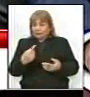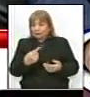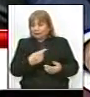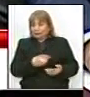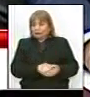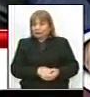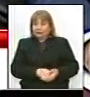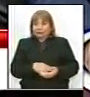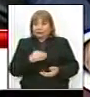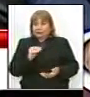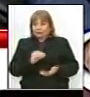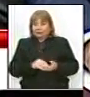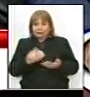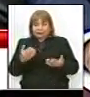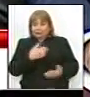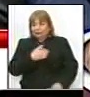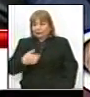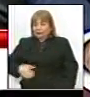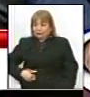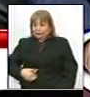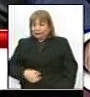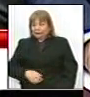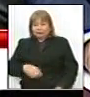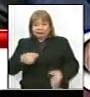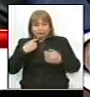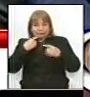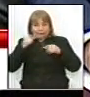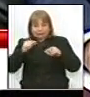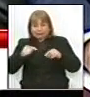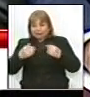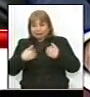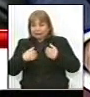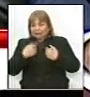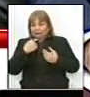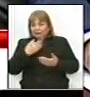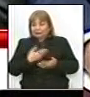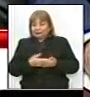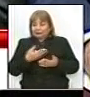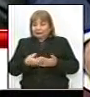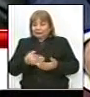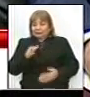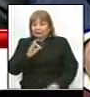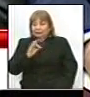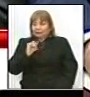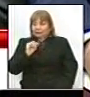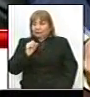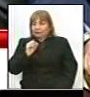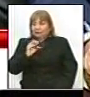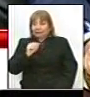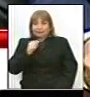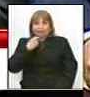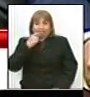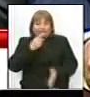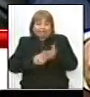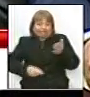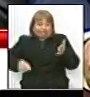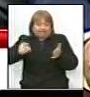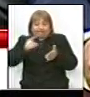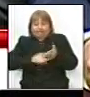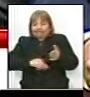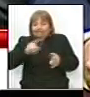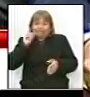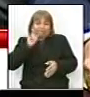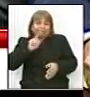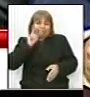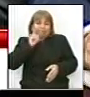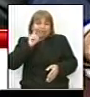pero eso no es el sentido señor presidente acabe sentido tiene que ver con que el fiscal chavarría niega miente con lo cual pierde